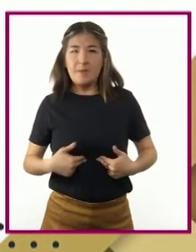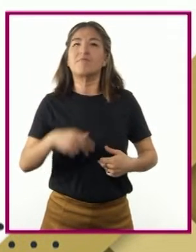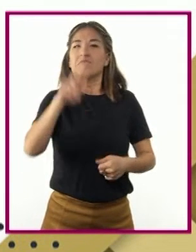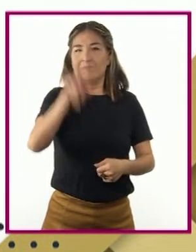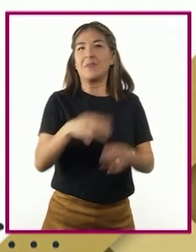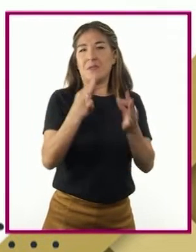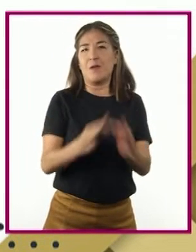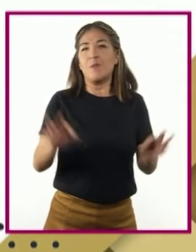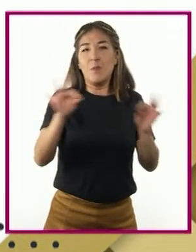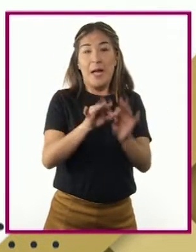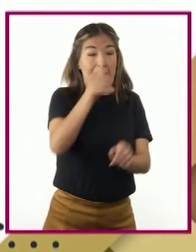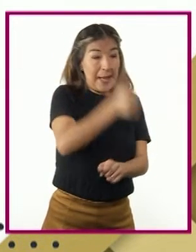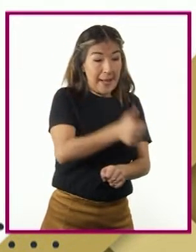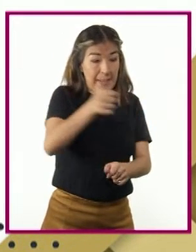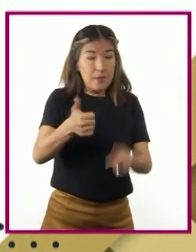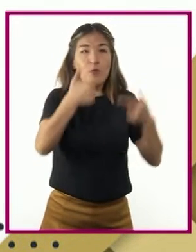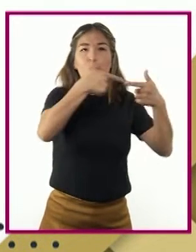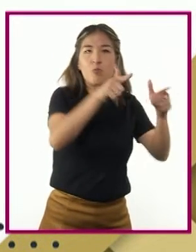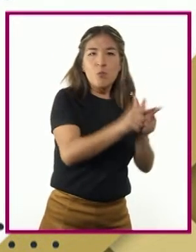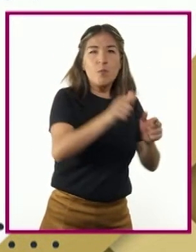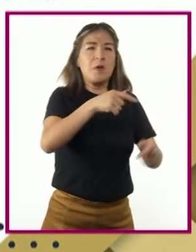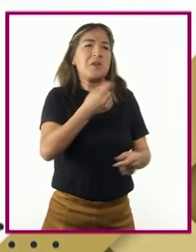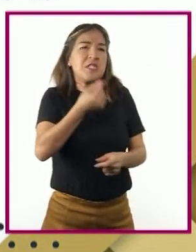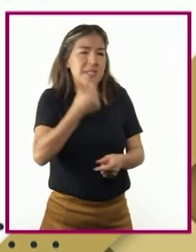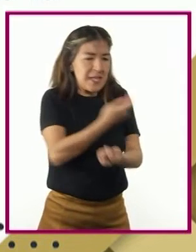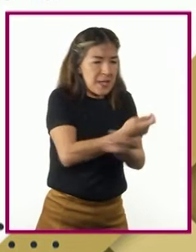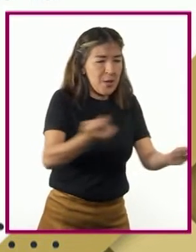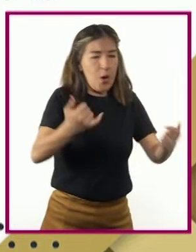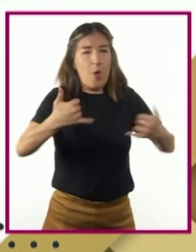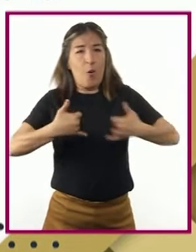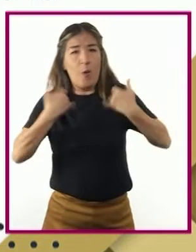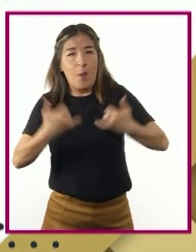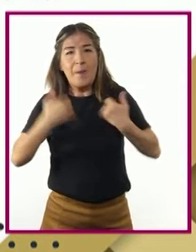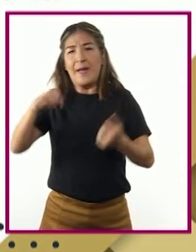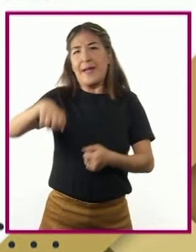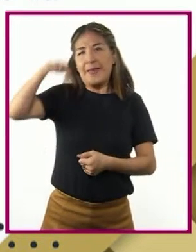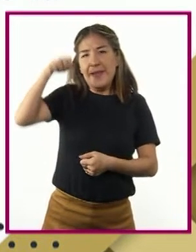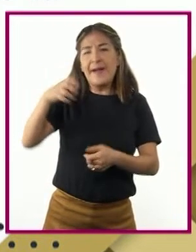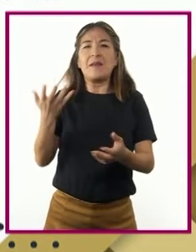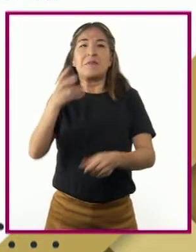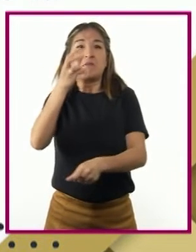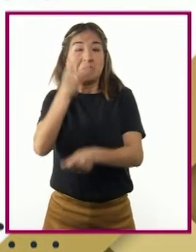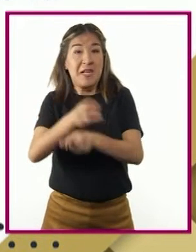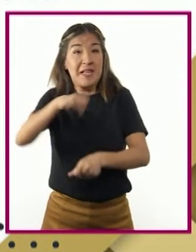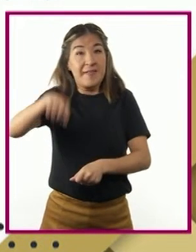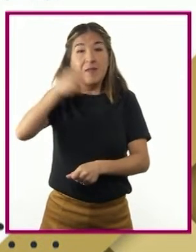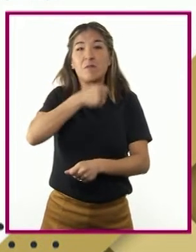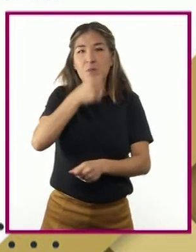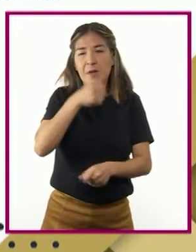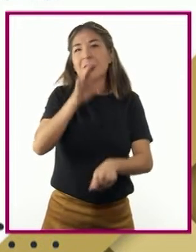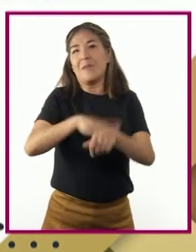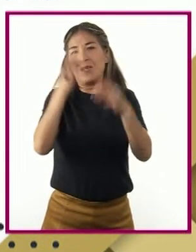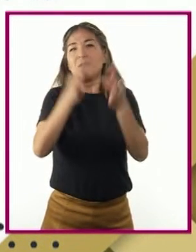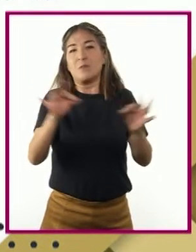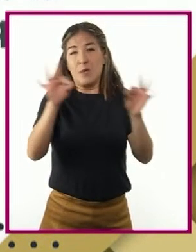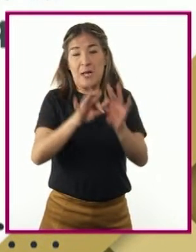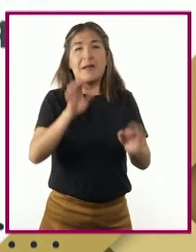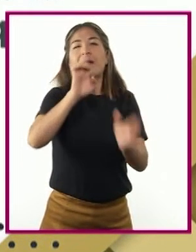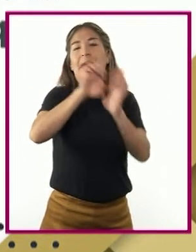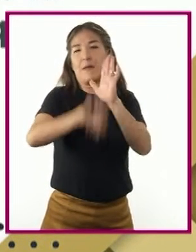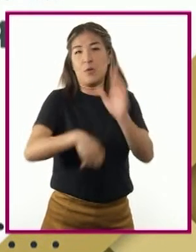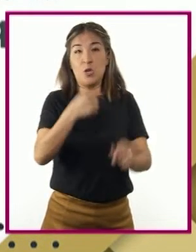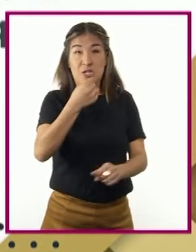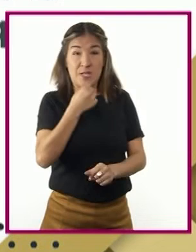importantes. Cada grupo de edad representa de manera distinta un factor de progreso. Los niños y jóvenes, por